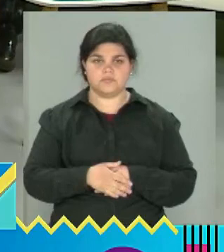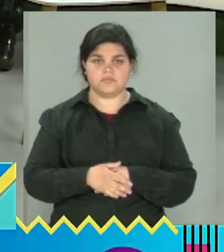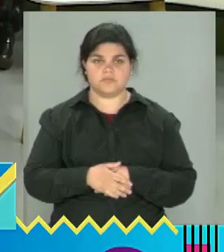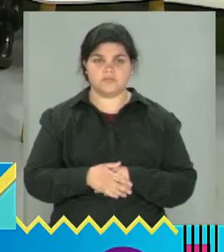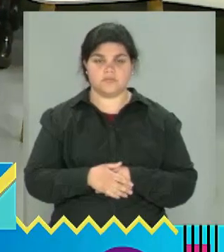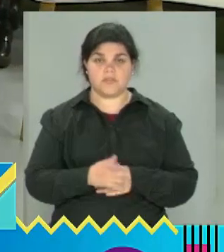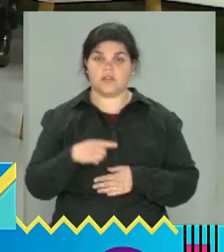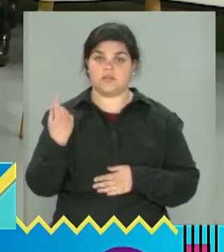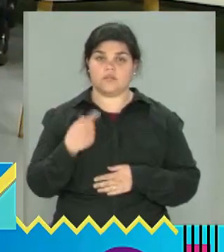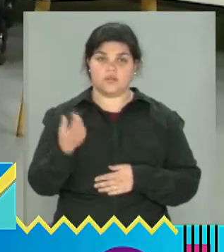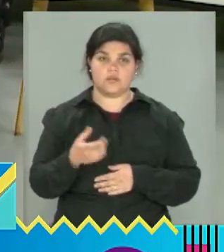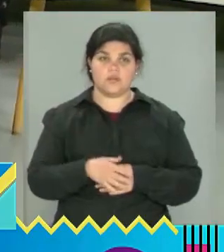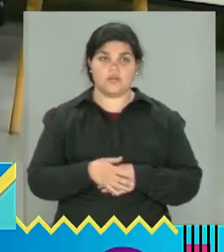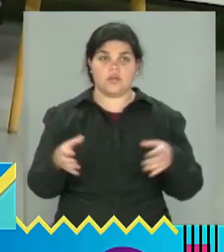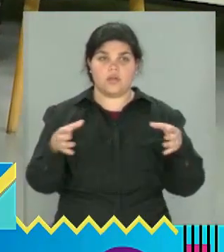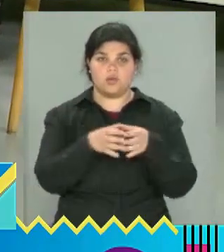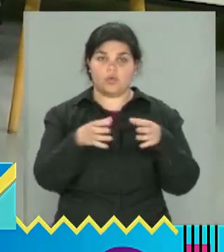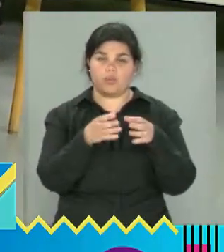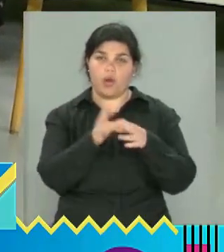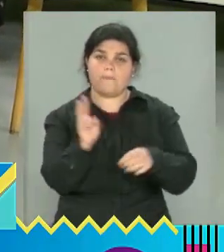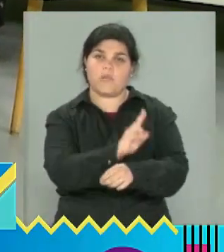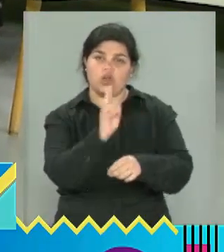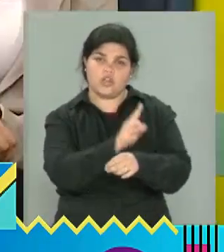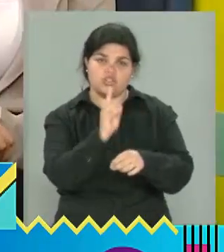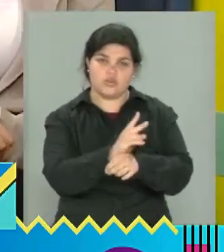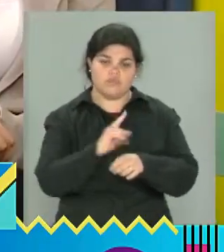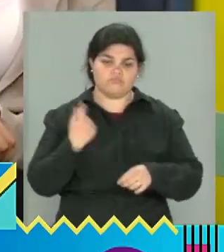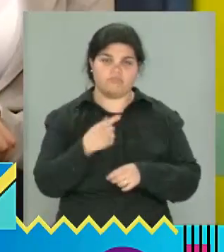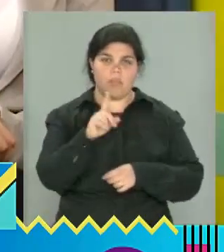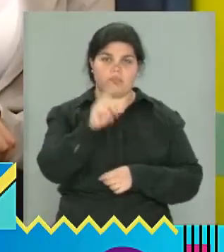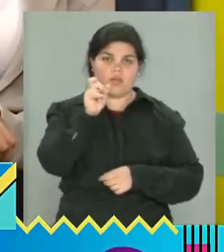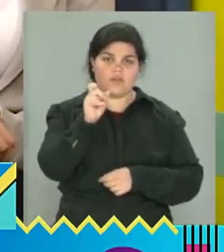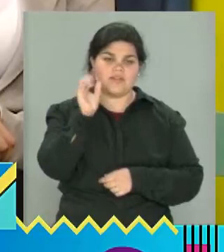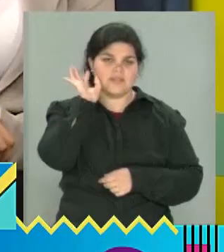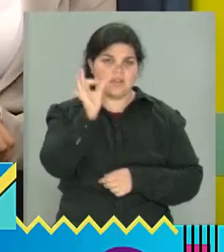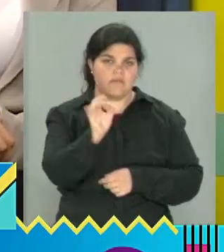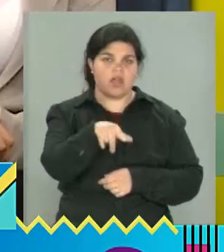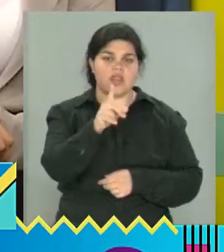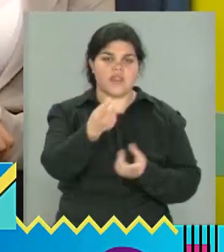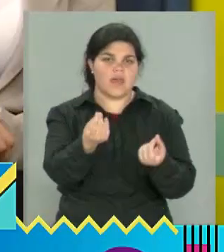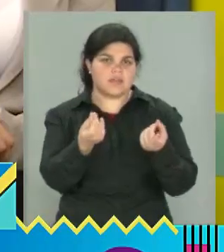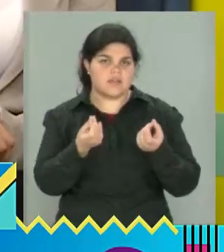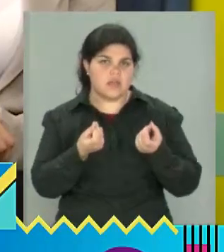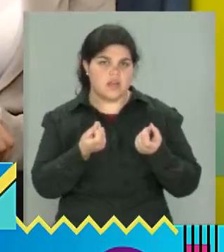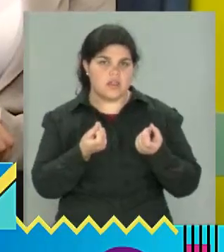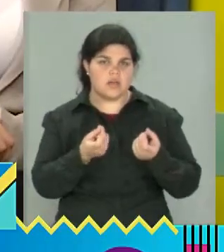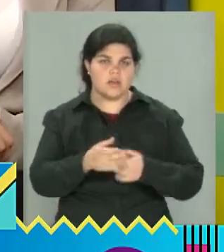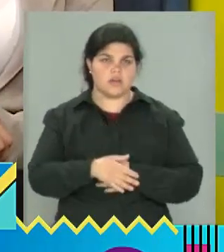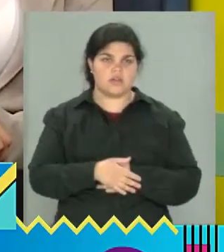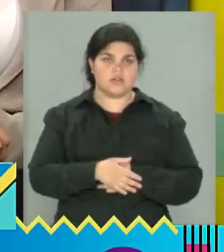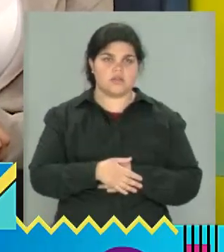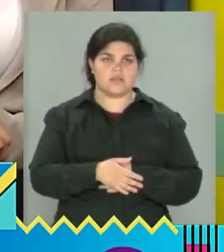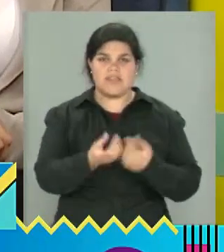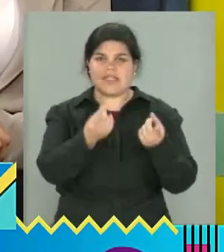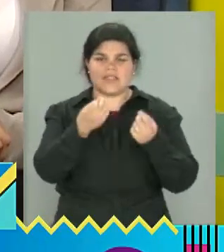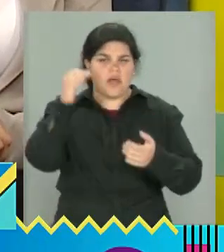Nosotros desde la Dirección de Promoción y Protección estamos detectando las necesidades, digamos, más profundas